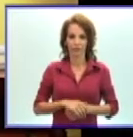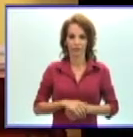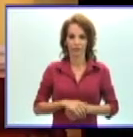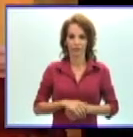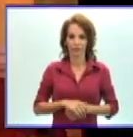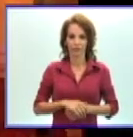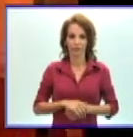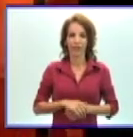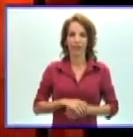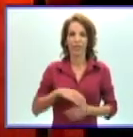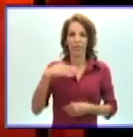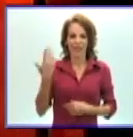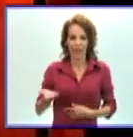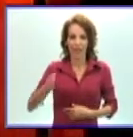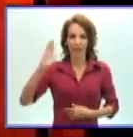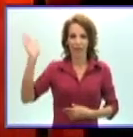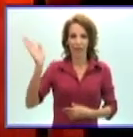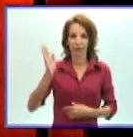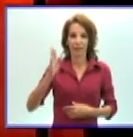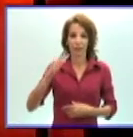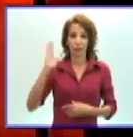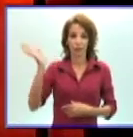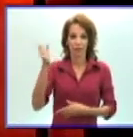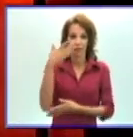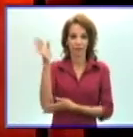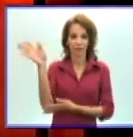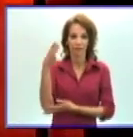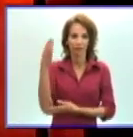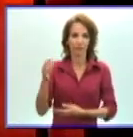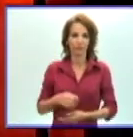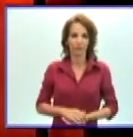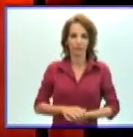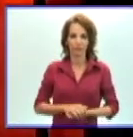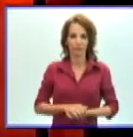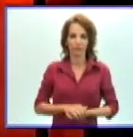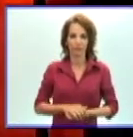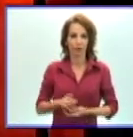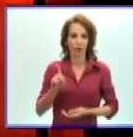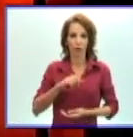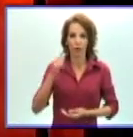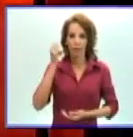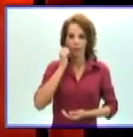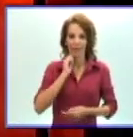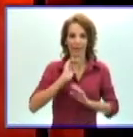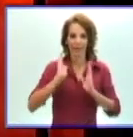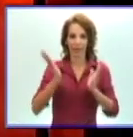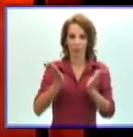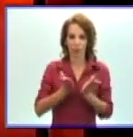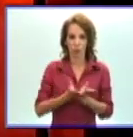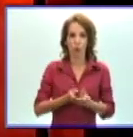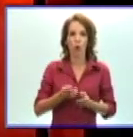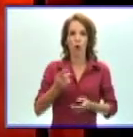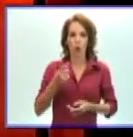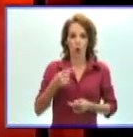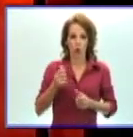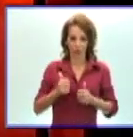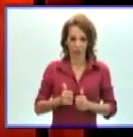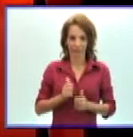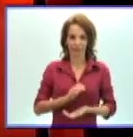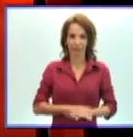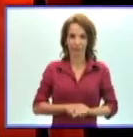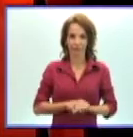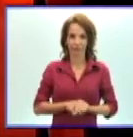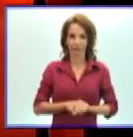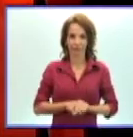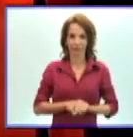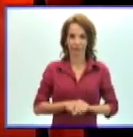La naturaleza. La naturaleza, que no es más que ¿qué? Que todo lo que existe, que no ha sido